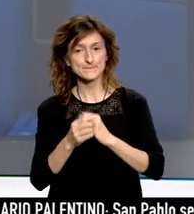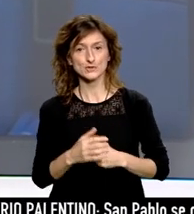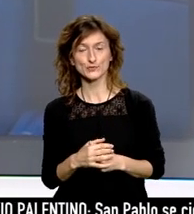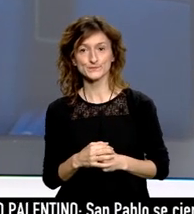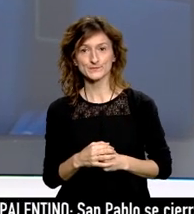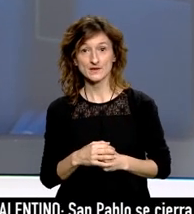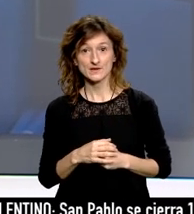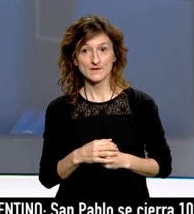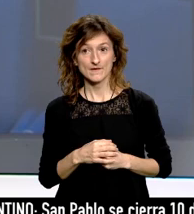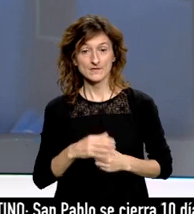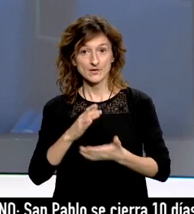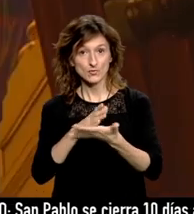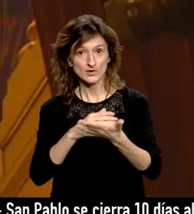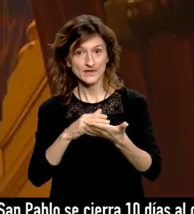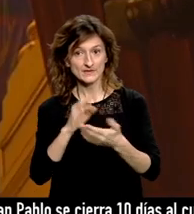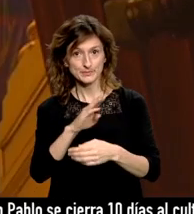donde gobierna.